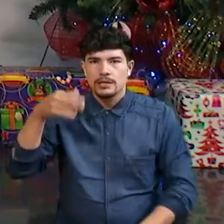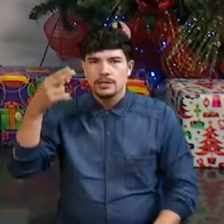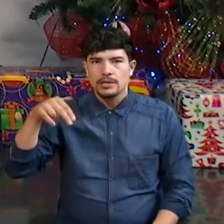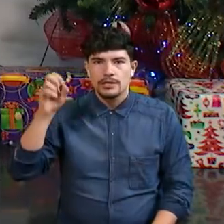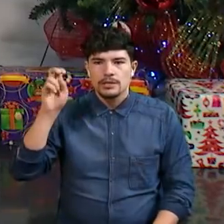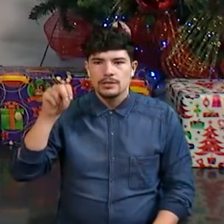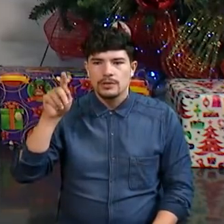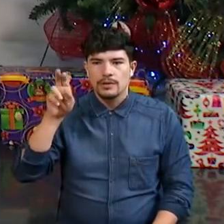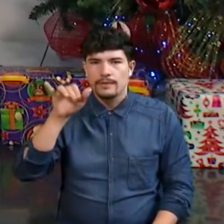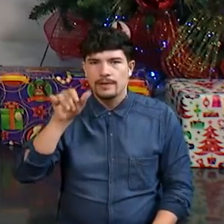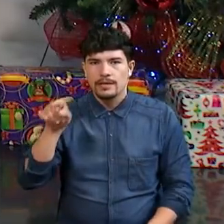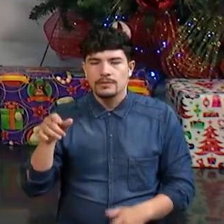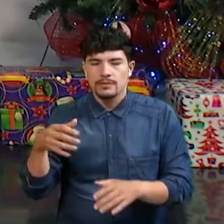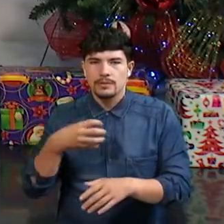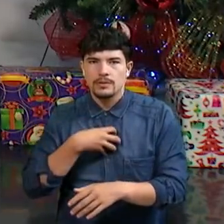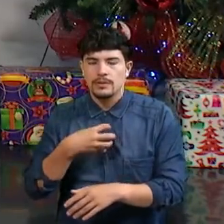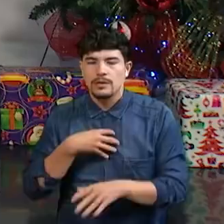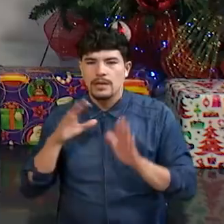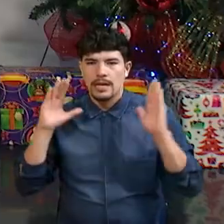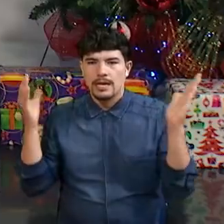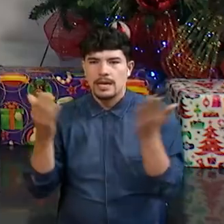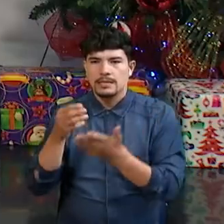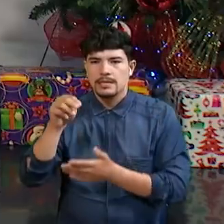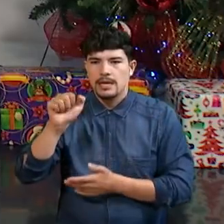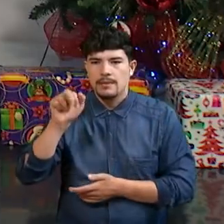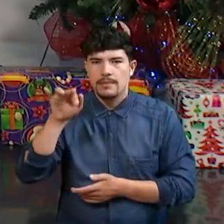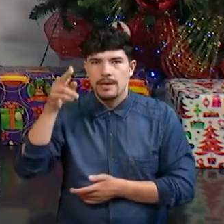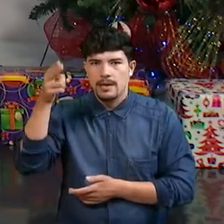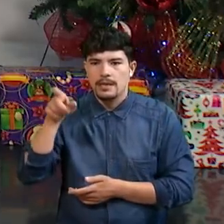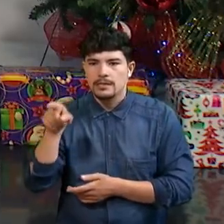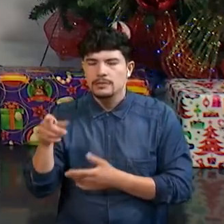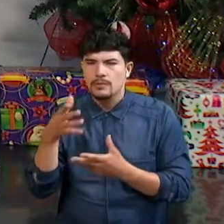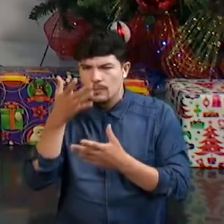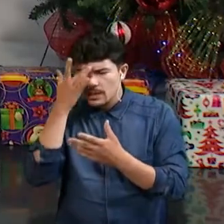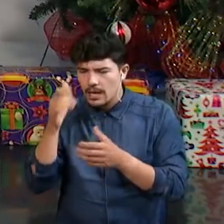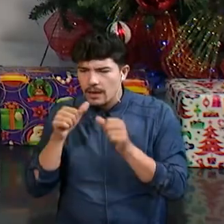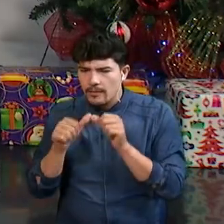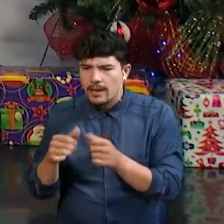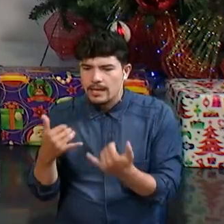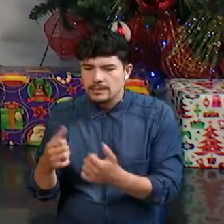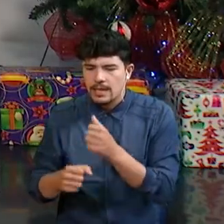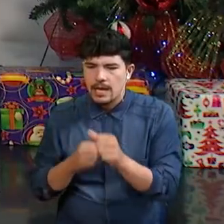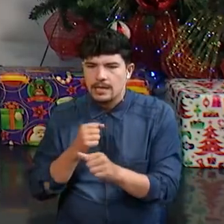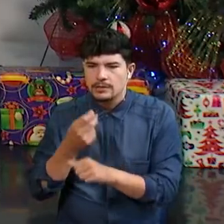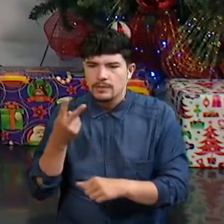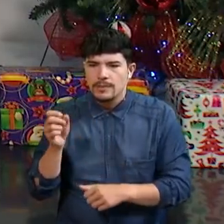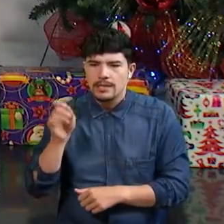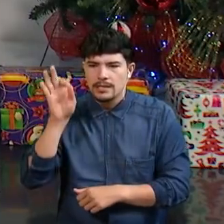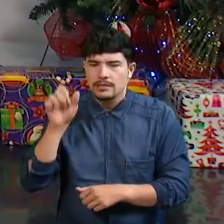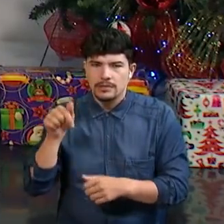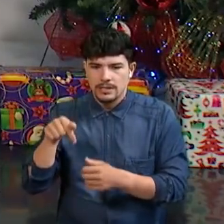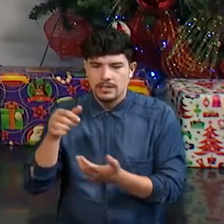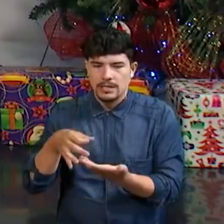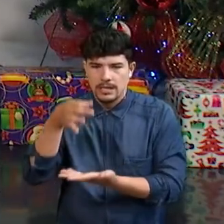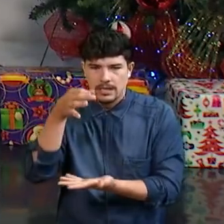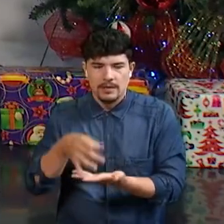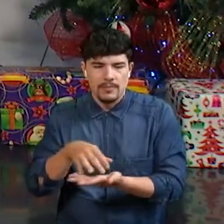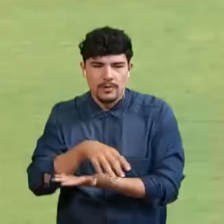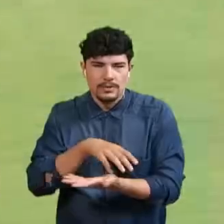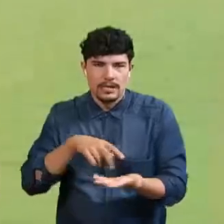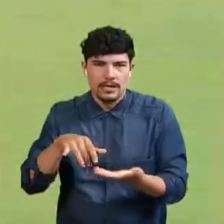por estos días juega el torneo de la cancha marte y habló del porqué se quedó para jugar la temporada del 2018 en el equipo de la capital santandereana